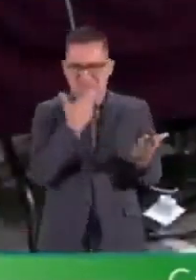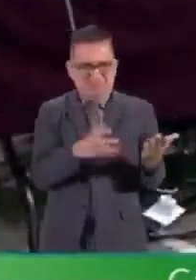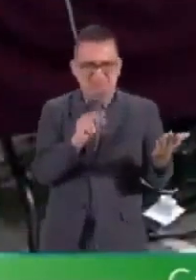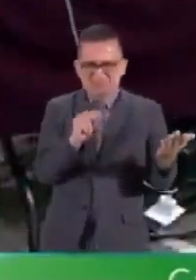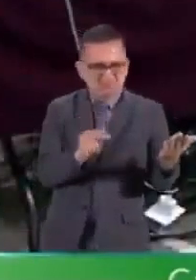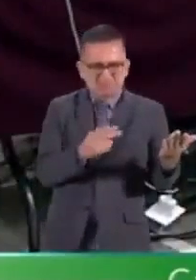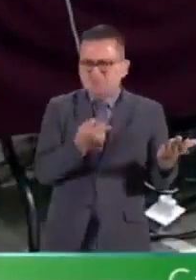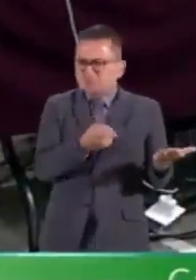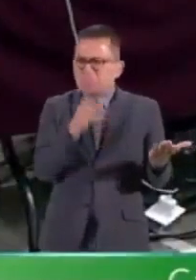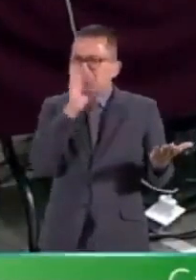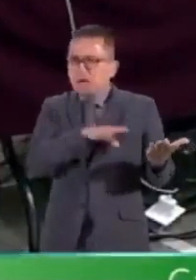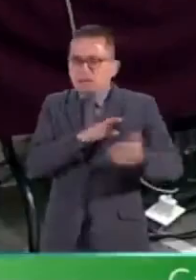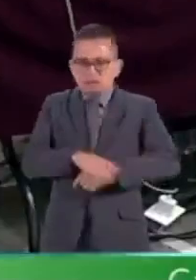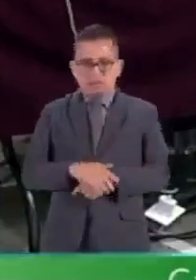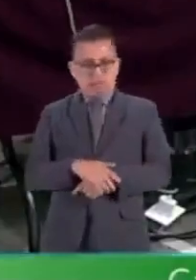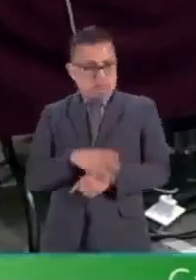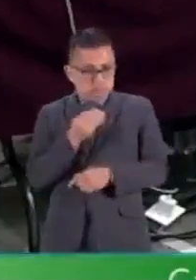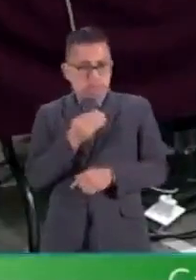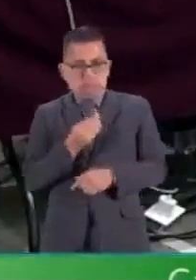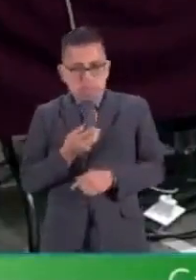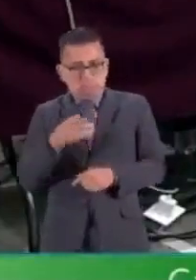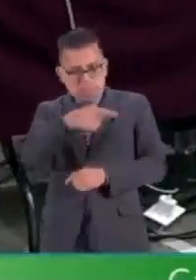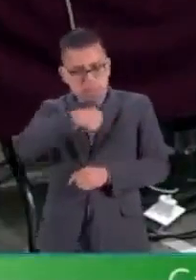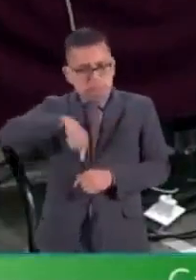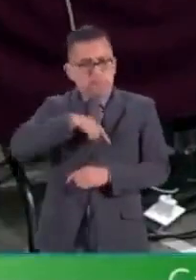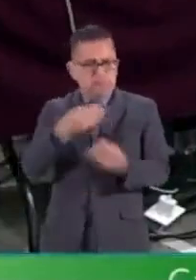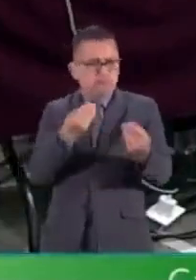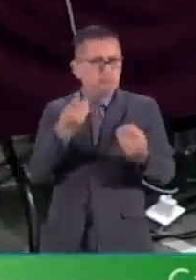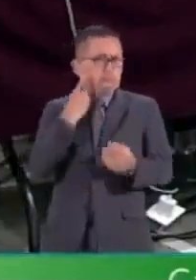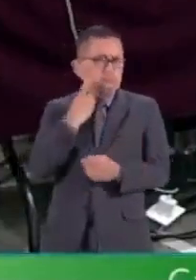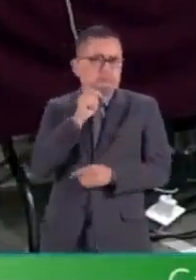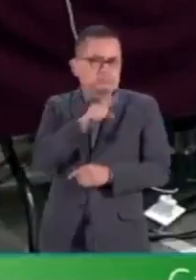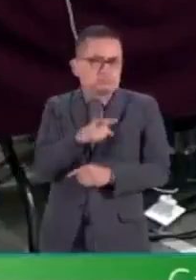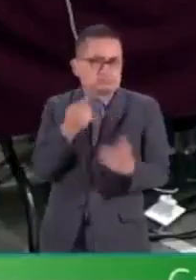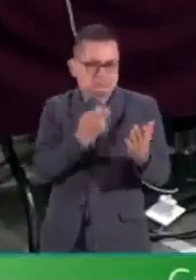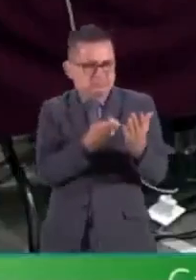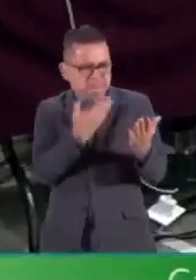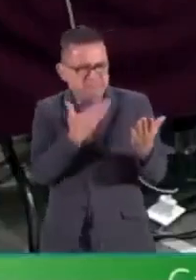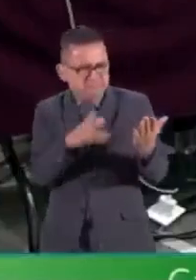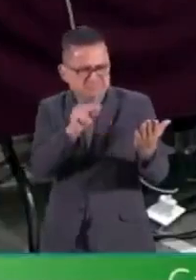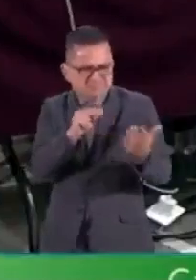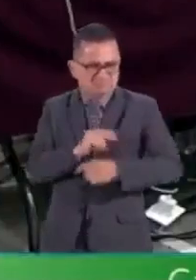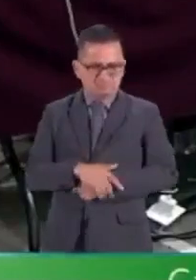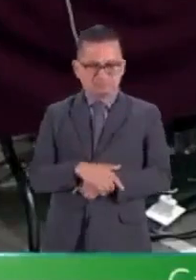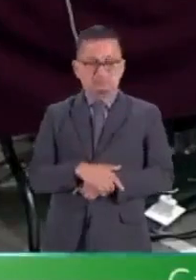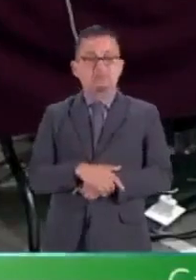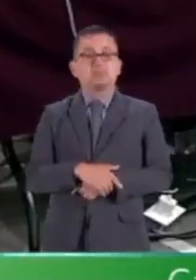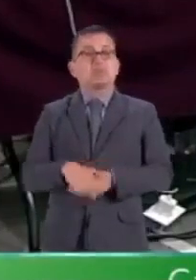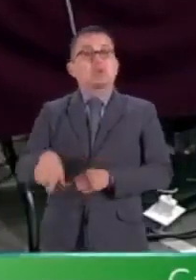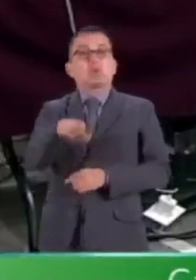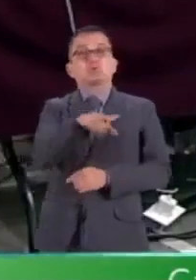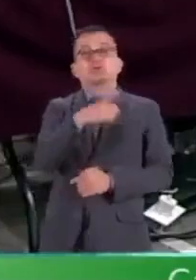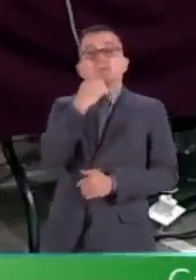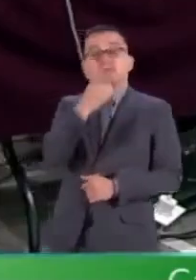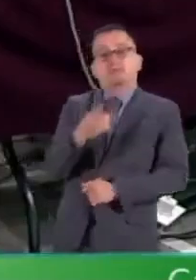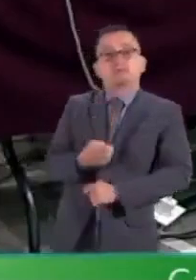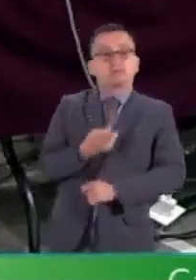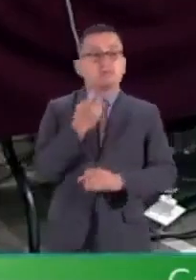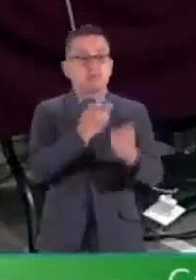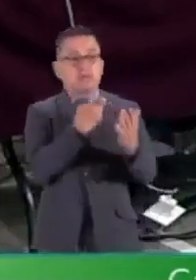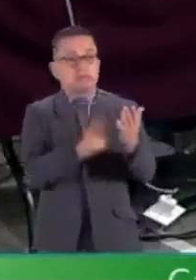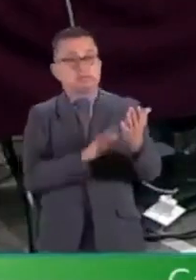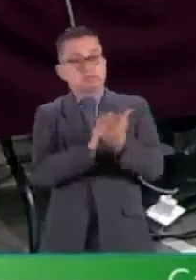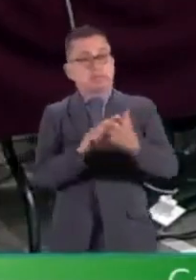que hoy aquí están representados? ¿Cómo se atreven a decir que esta reforma es para bien